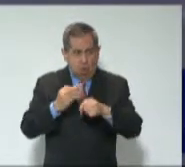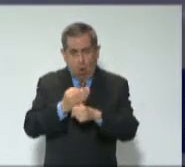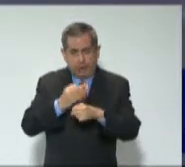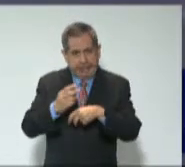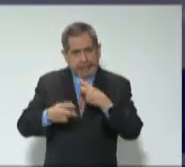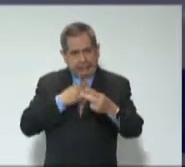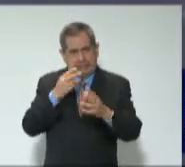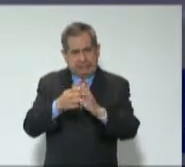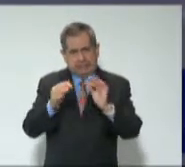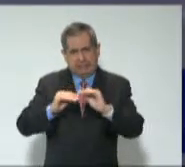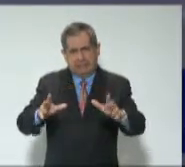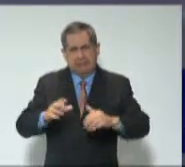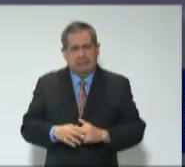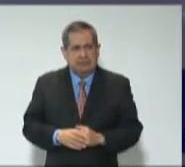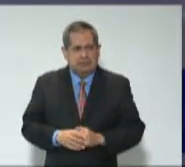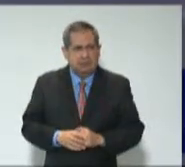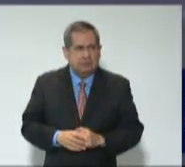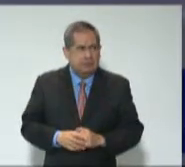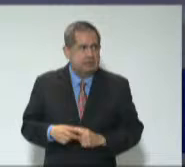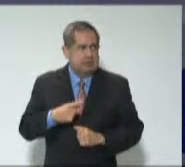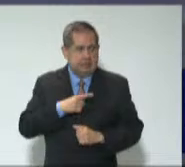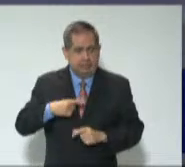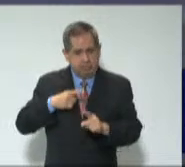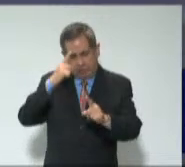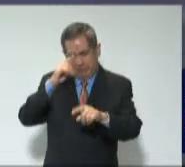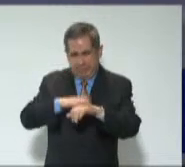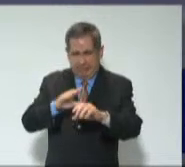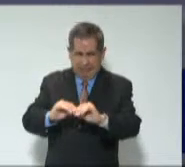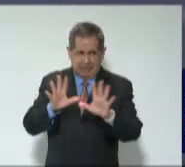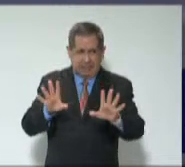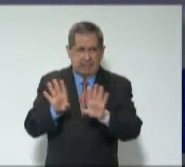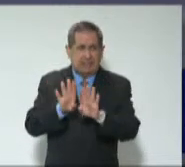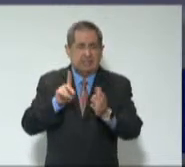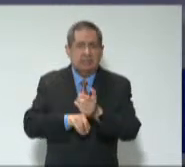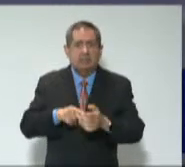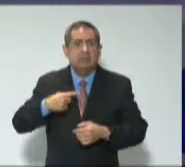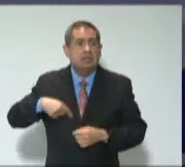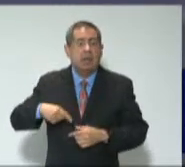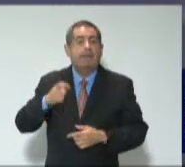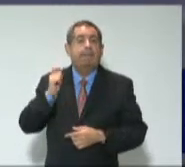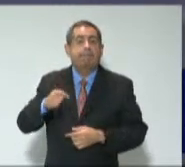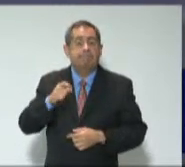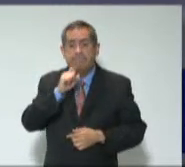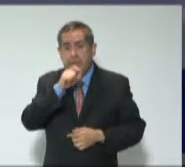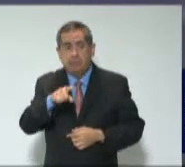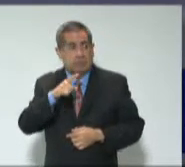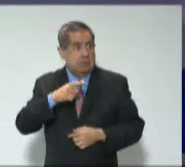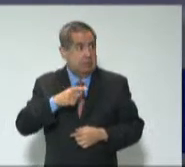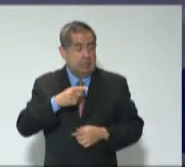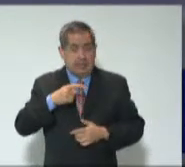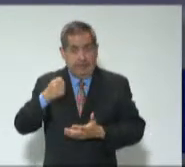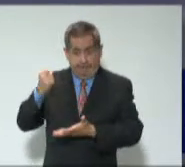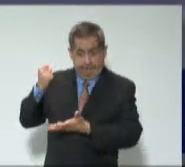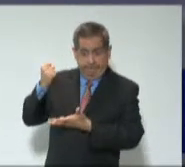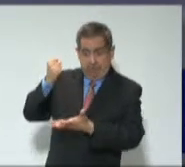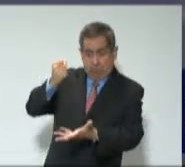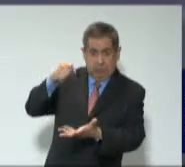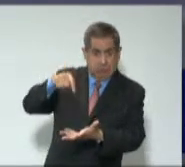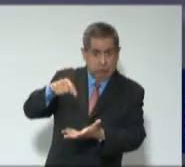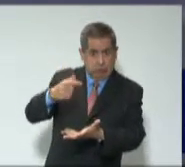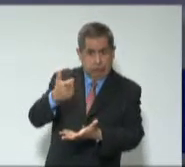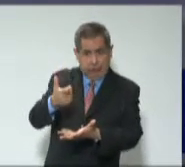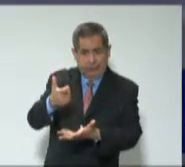alcanzado también Debemos entender que nuestros presupuestos no